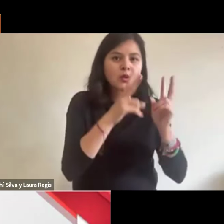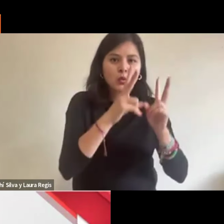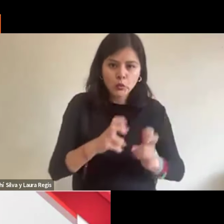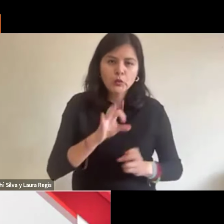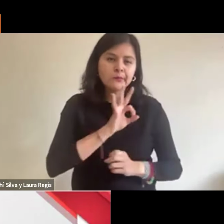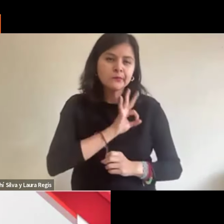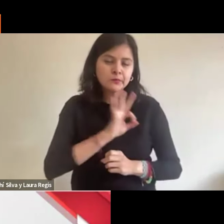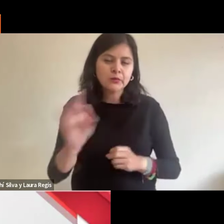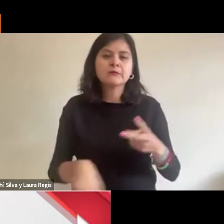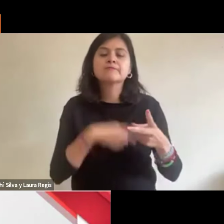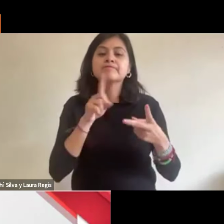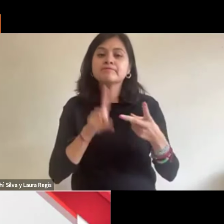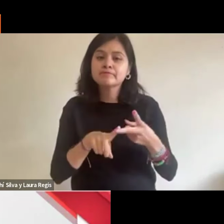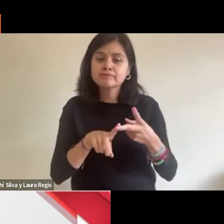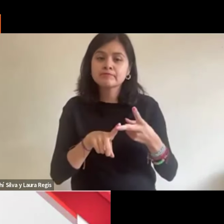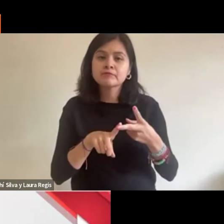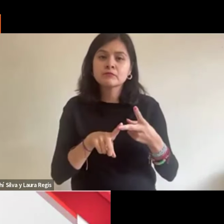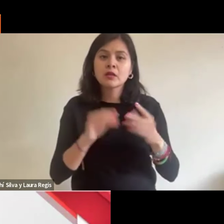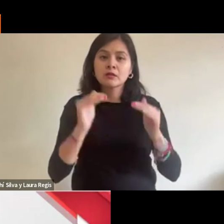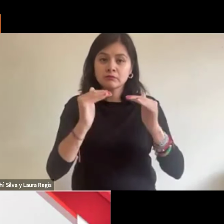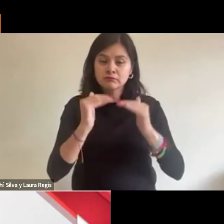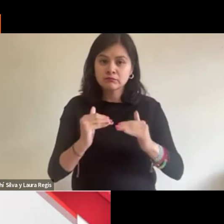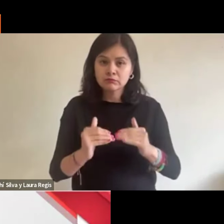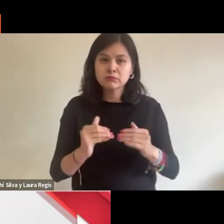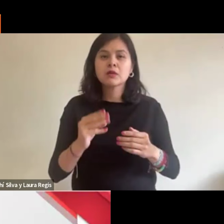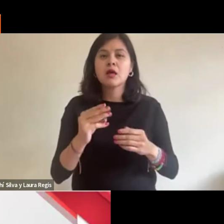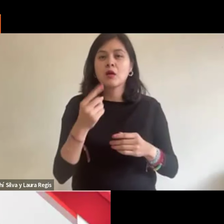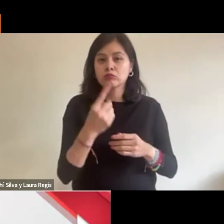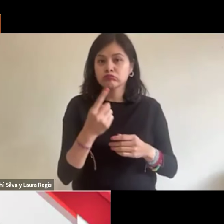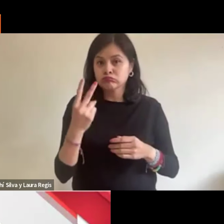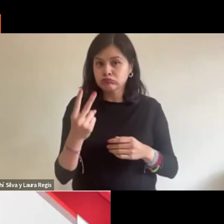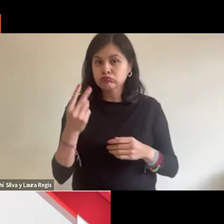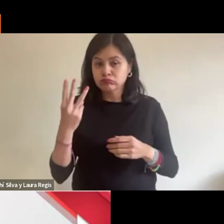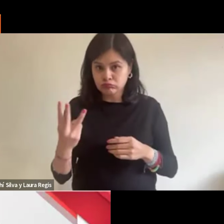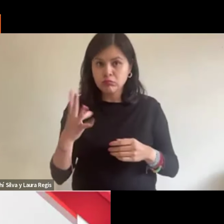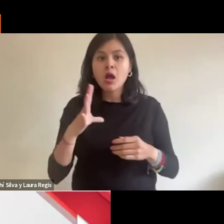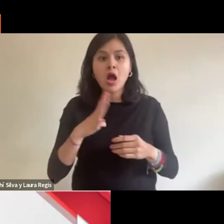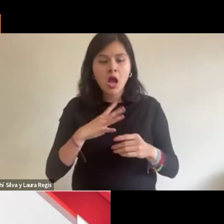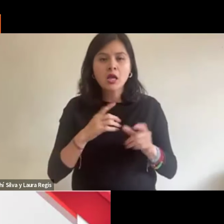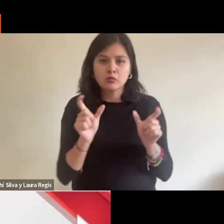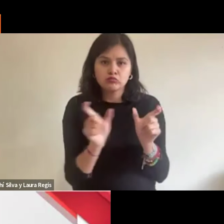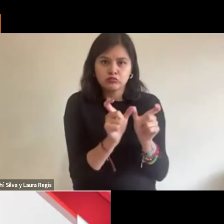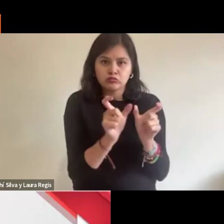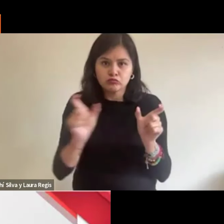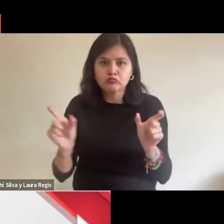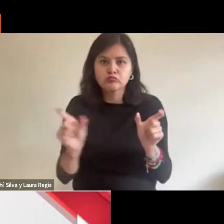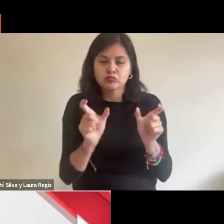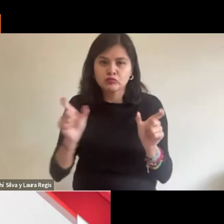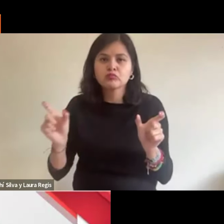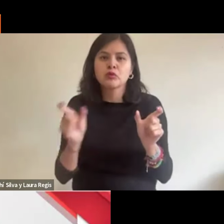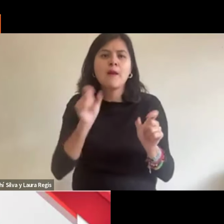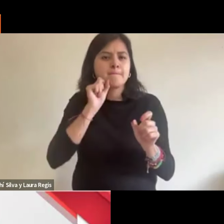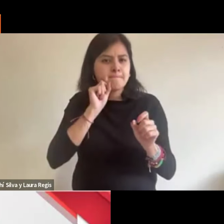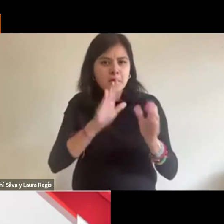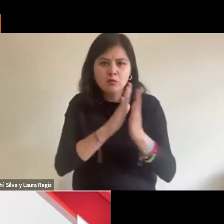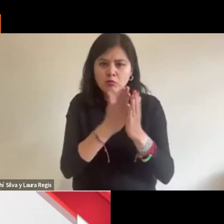descargas. Dos, que la serie de los 3 webinarios van a estar juntos dentro del